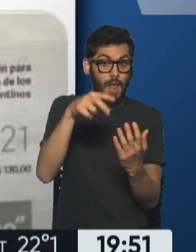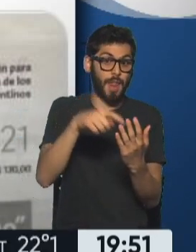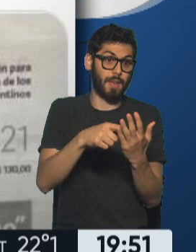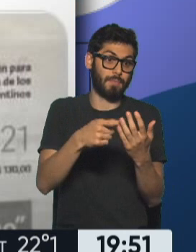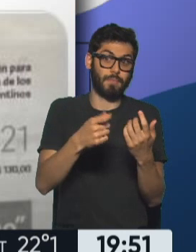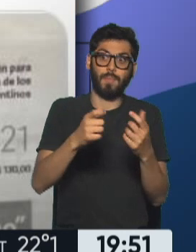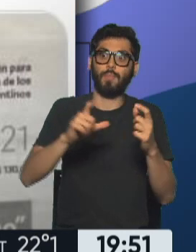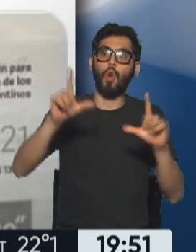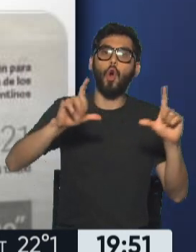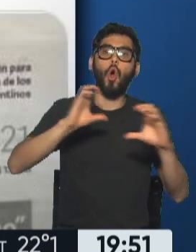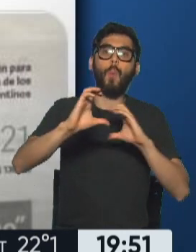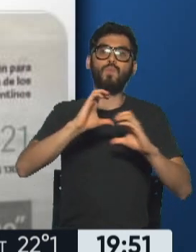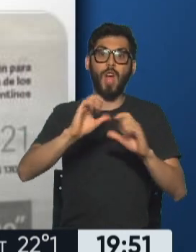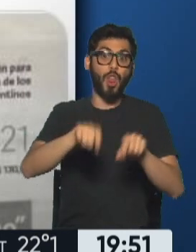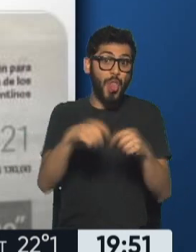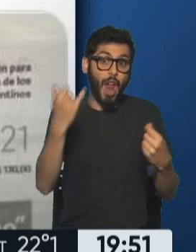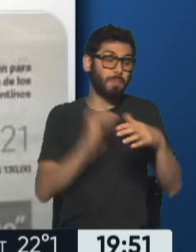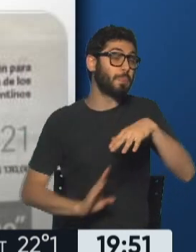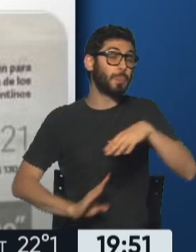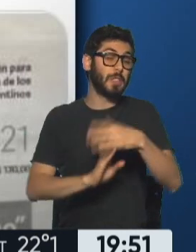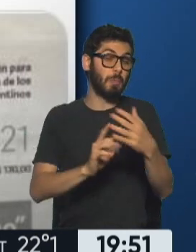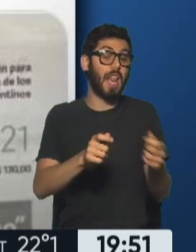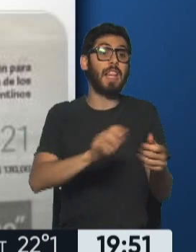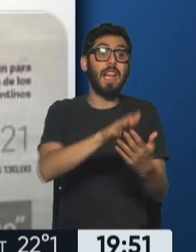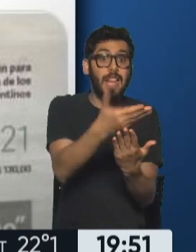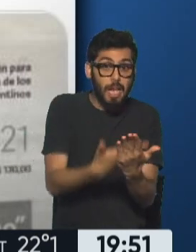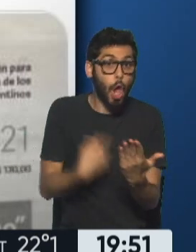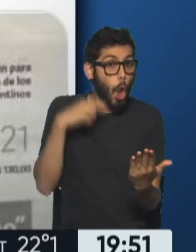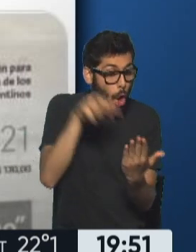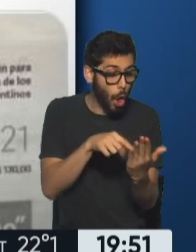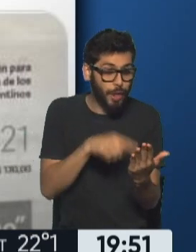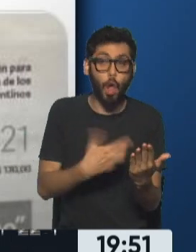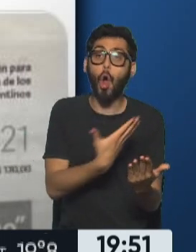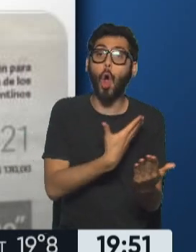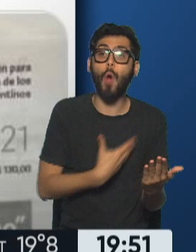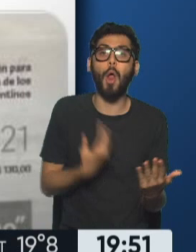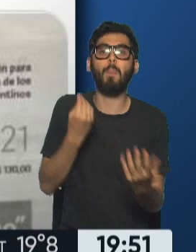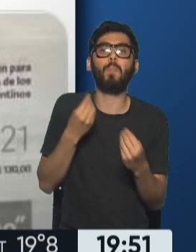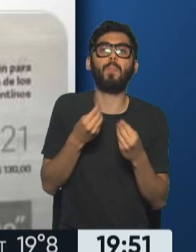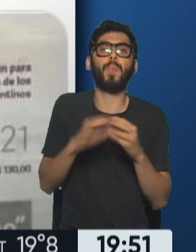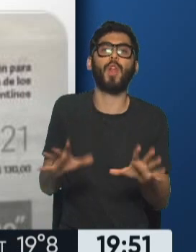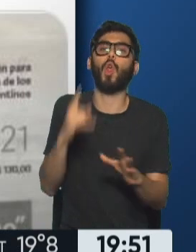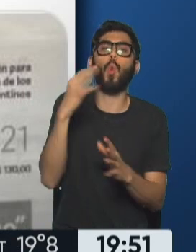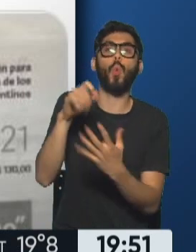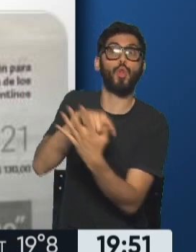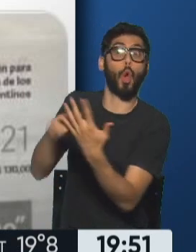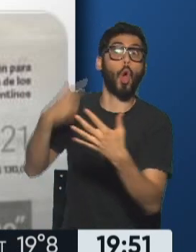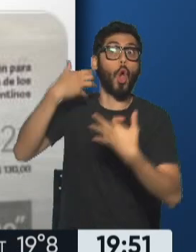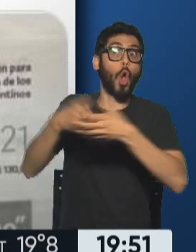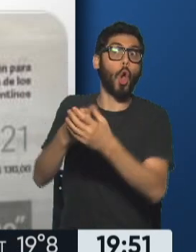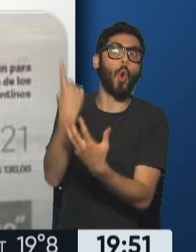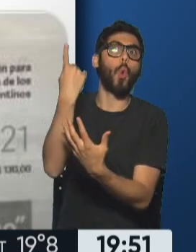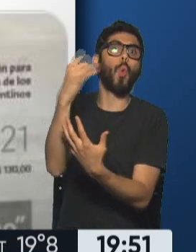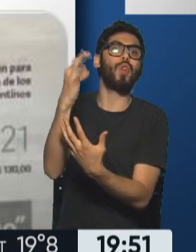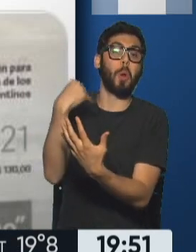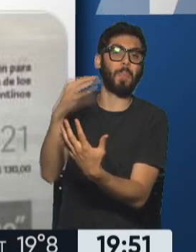y telecomunicaciones del país, diciendo que el gobierno pierde su único voto en la Corte por Hayton de Nolasco, ¿no? Estoy impactado. Si el gobierno